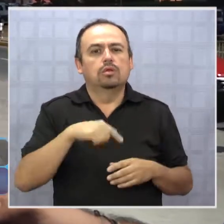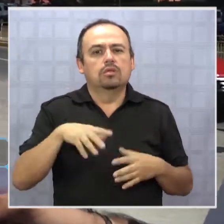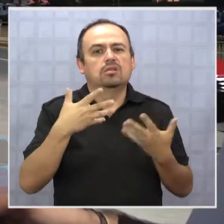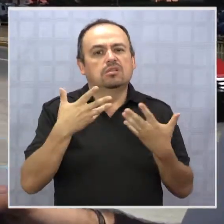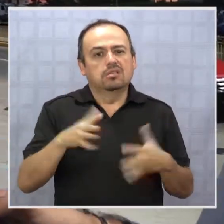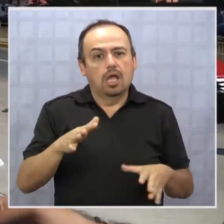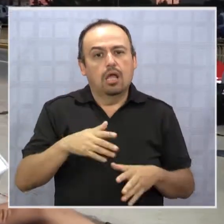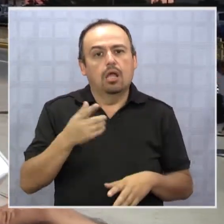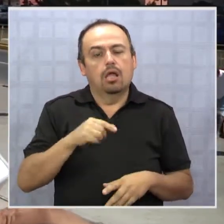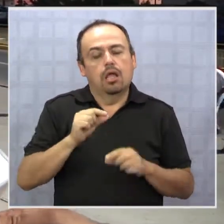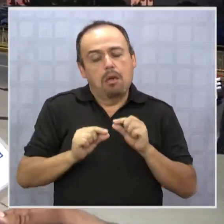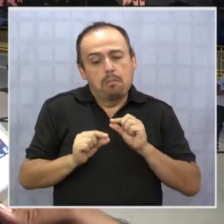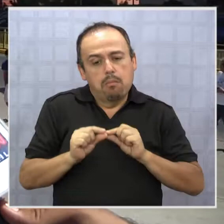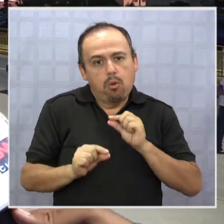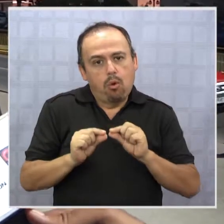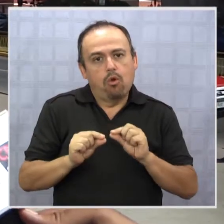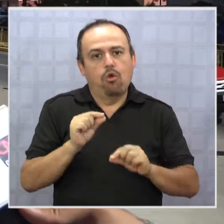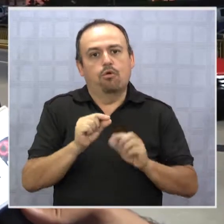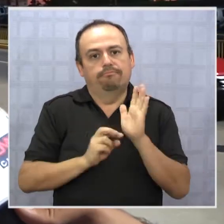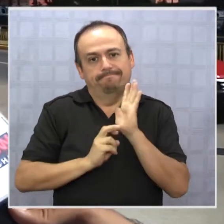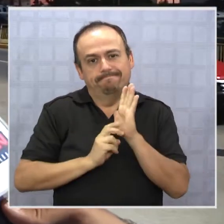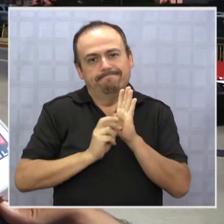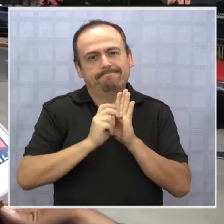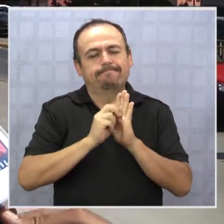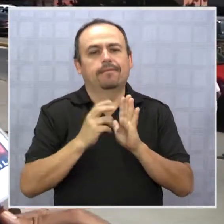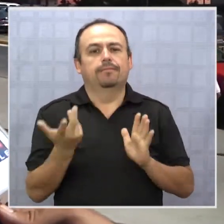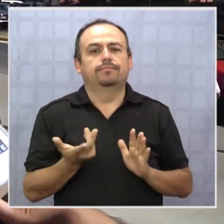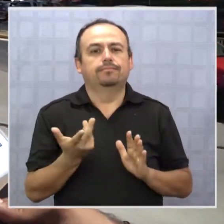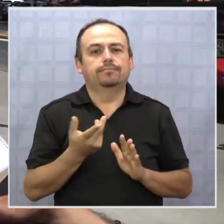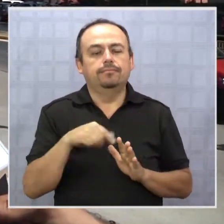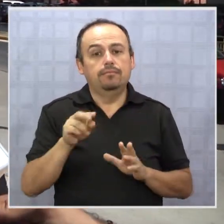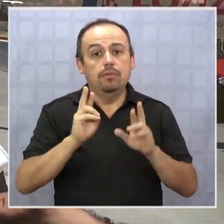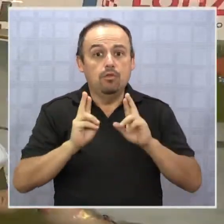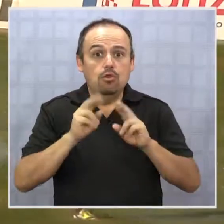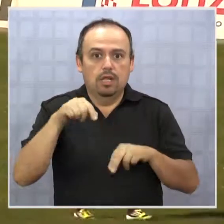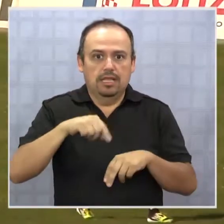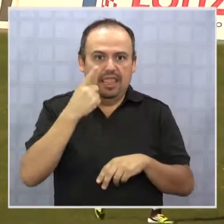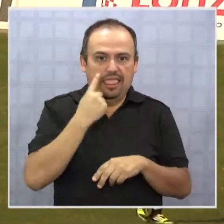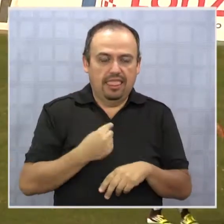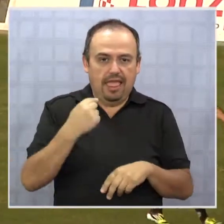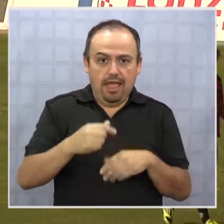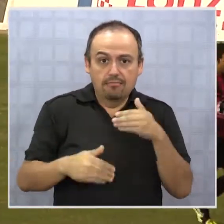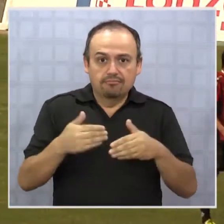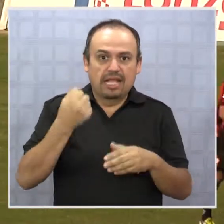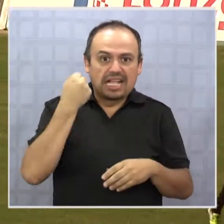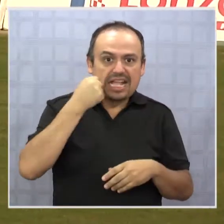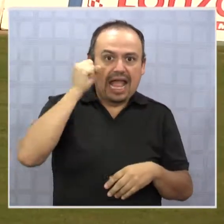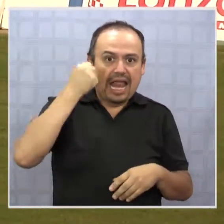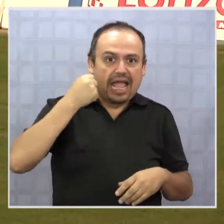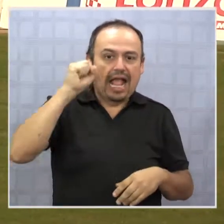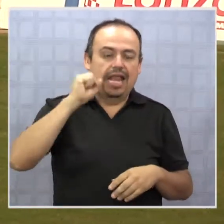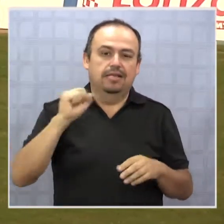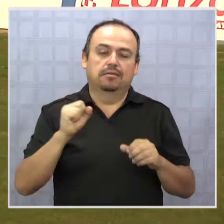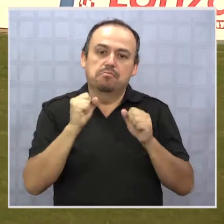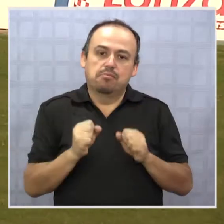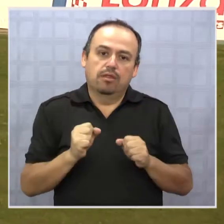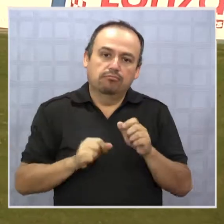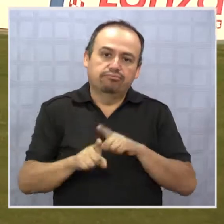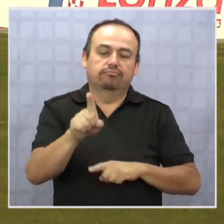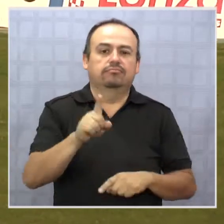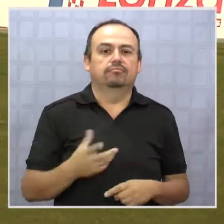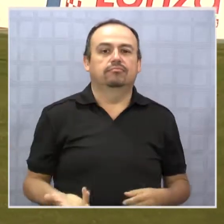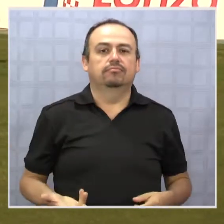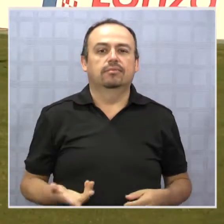el piso y ahora va a empezar de a poco a salir adelante. Ojalá sea hoy día el punto de inflexión para que empecemos a ganar y podamos salir